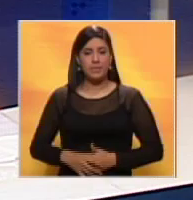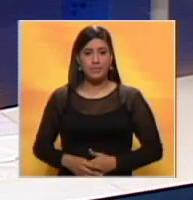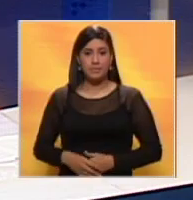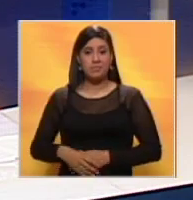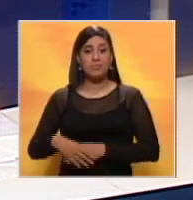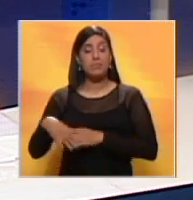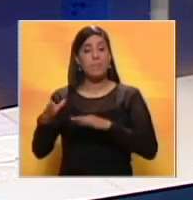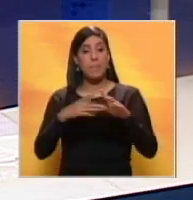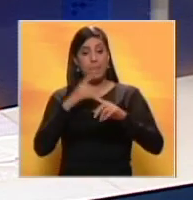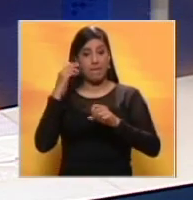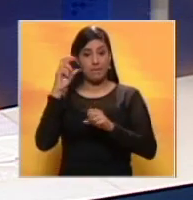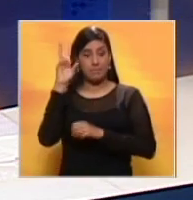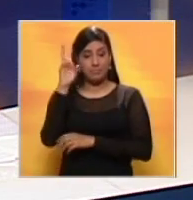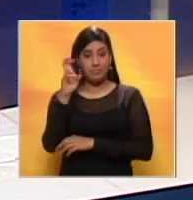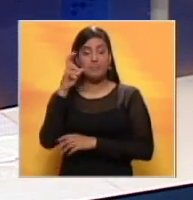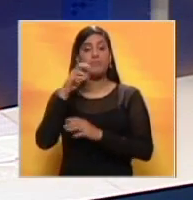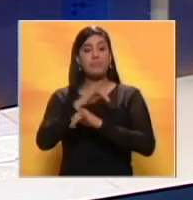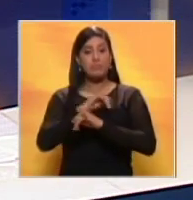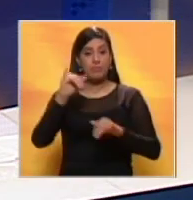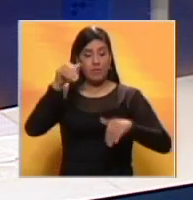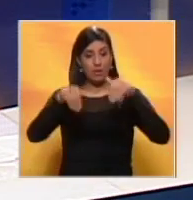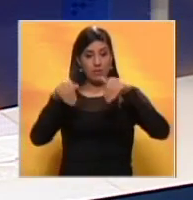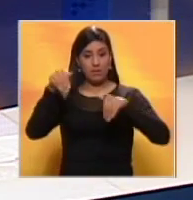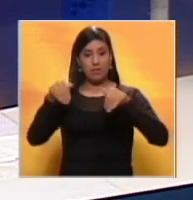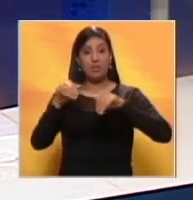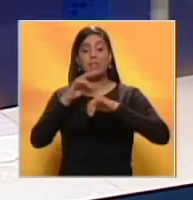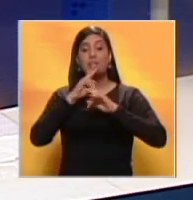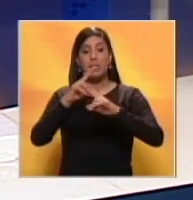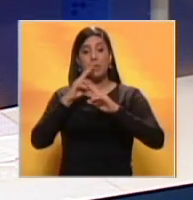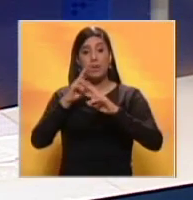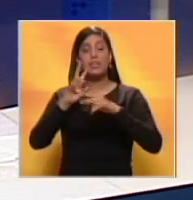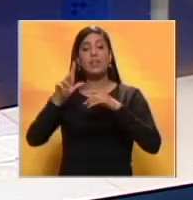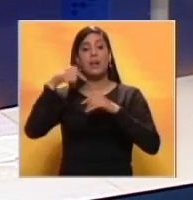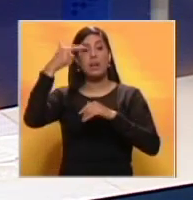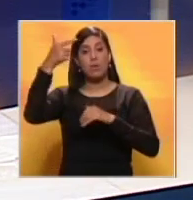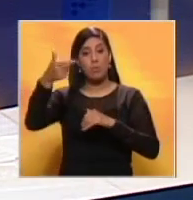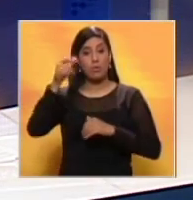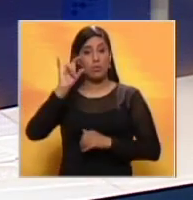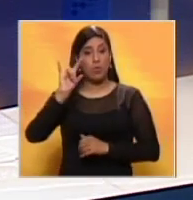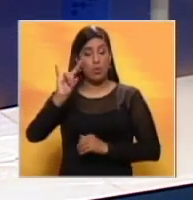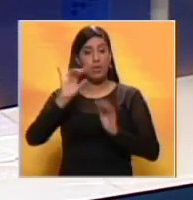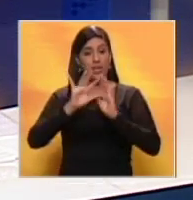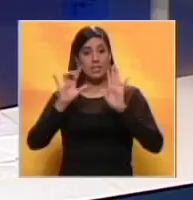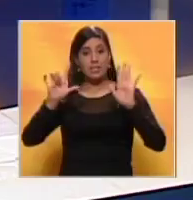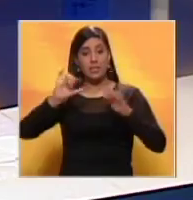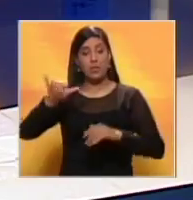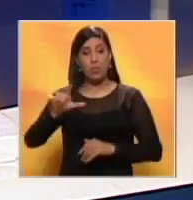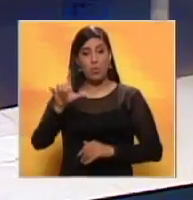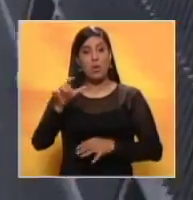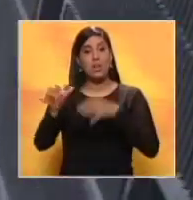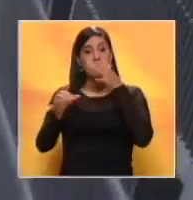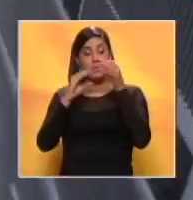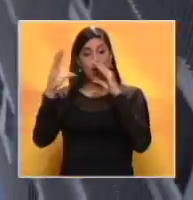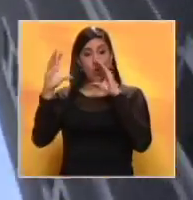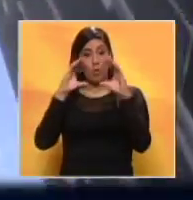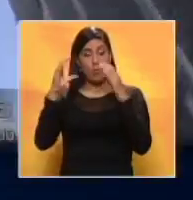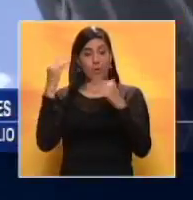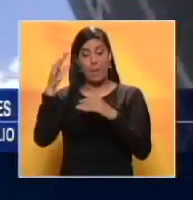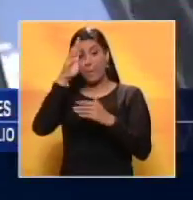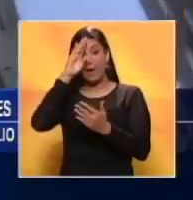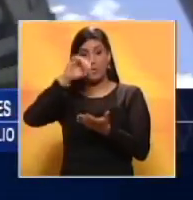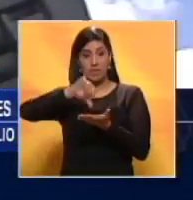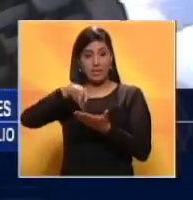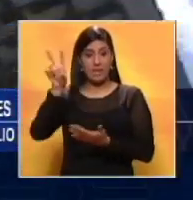Este viernes finalizará la octava subasta DICOM y los resultados se darán a conocer el lunes 17 de julio. Según un comunicado emitido por el Banco